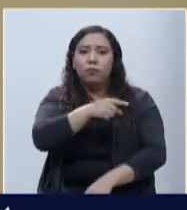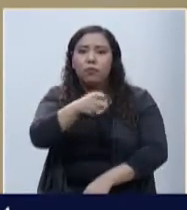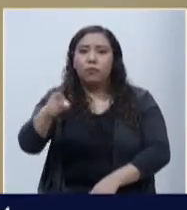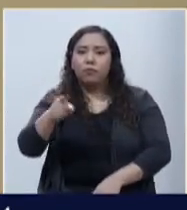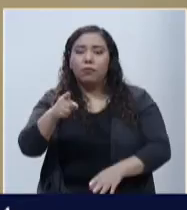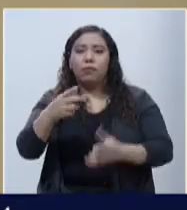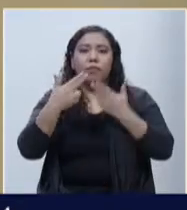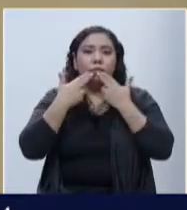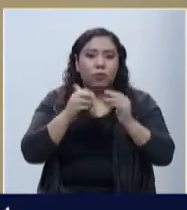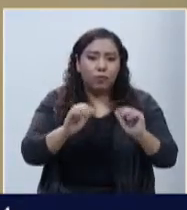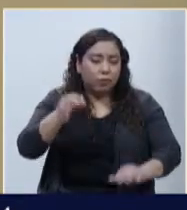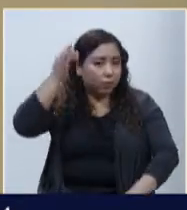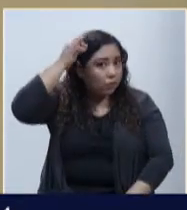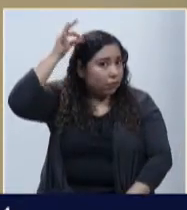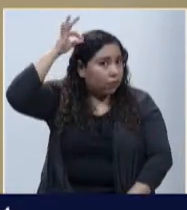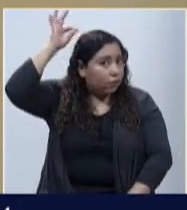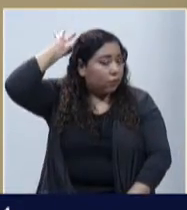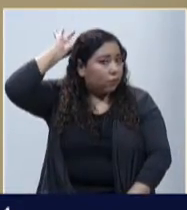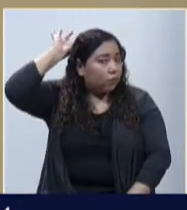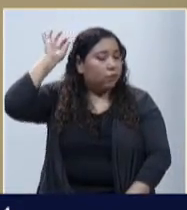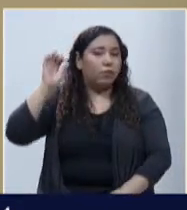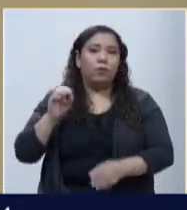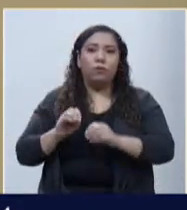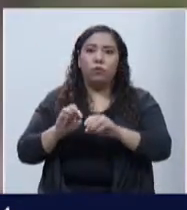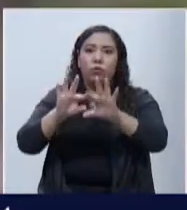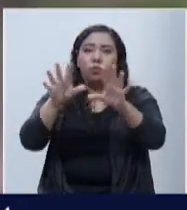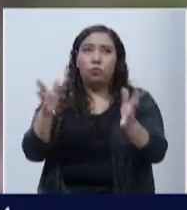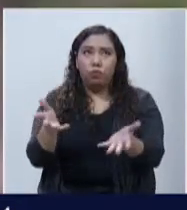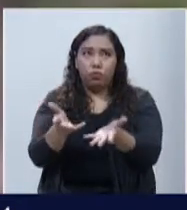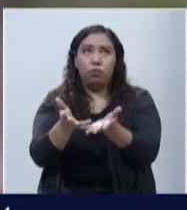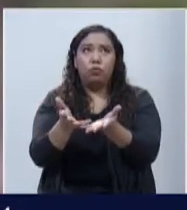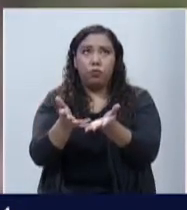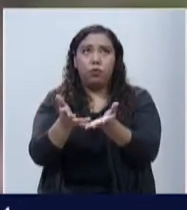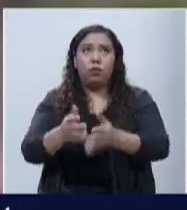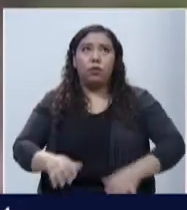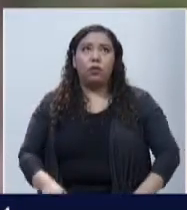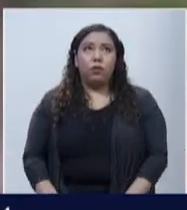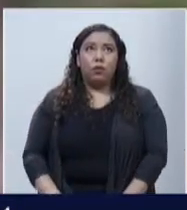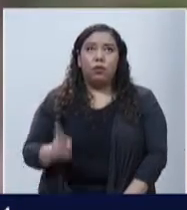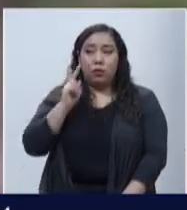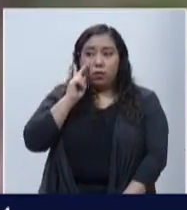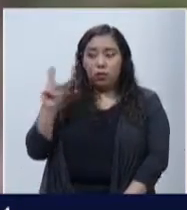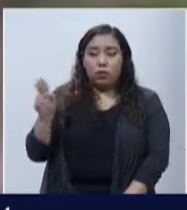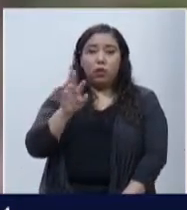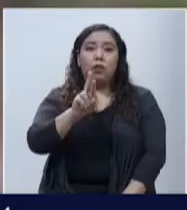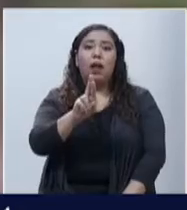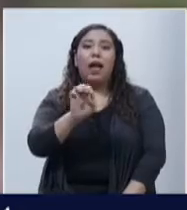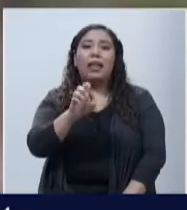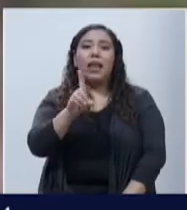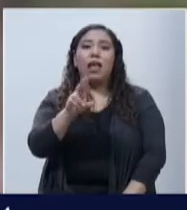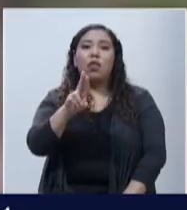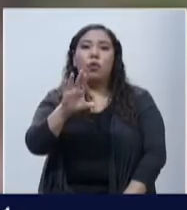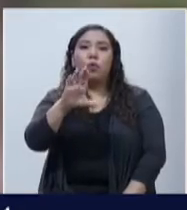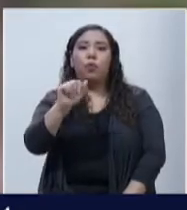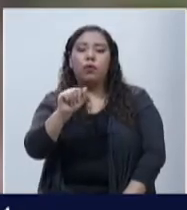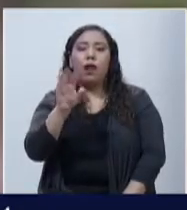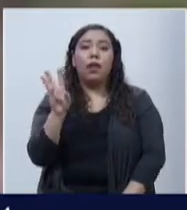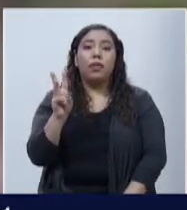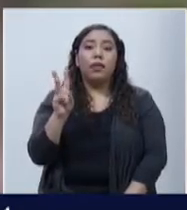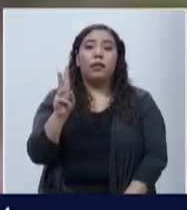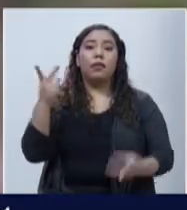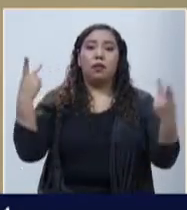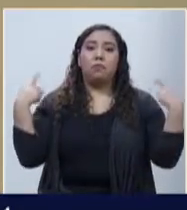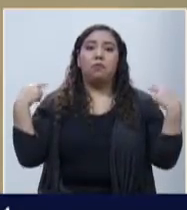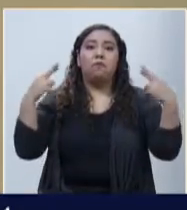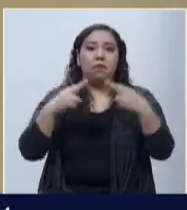latinoamérica durante la pandemia por lakovic 19 en esta ocasión reduzca reconoció una labor de 10 6 docentes innovadores